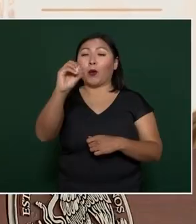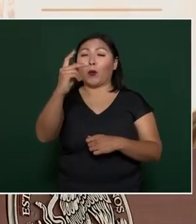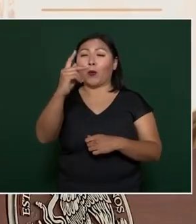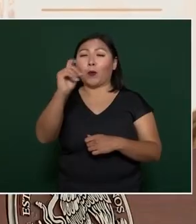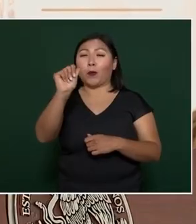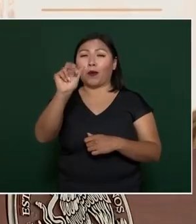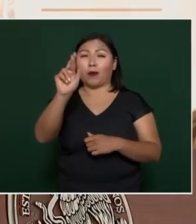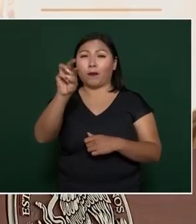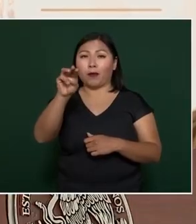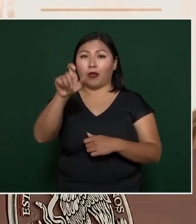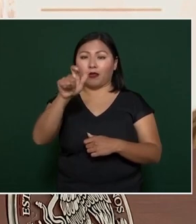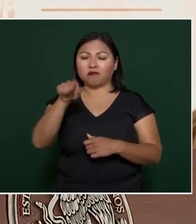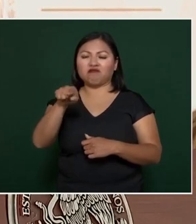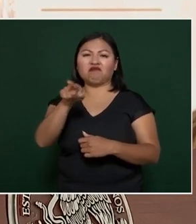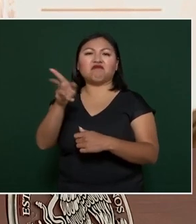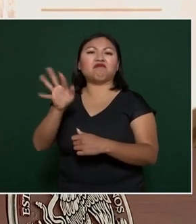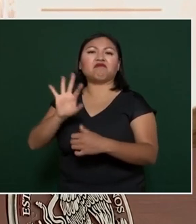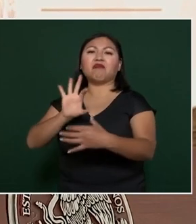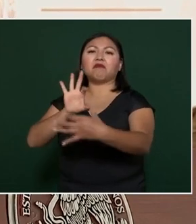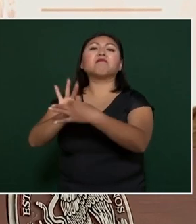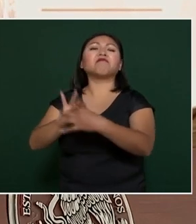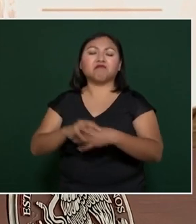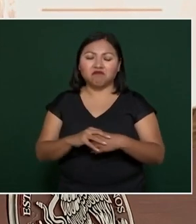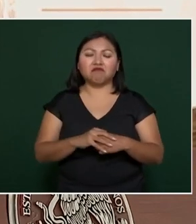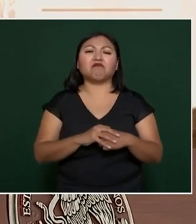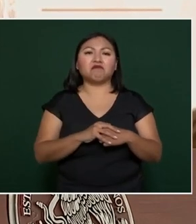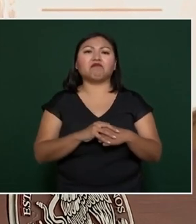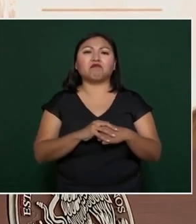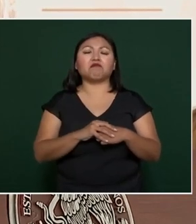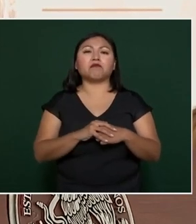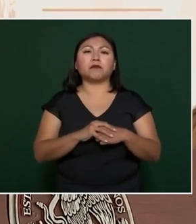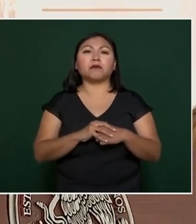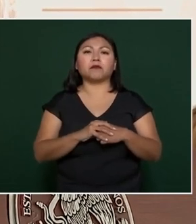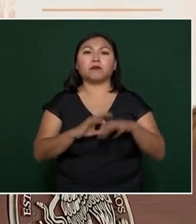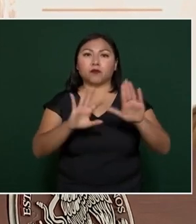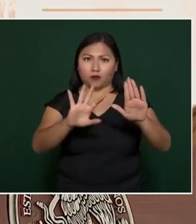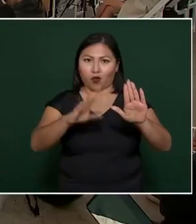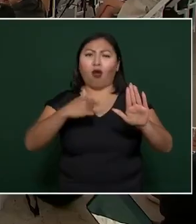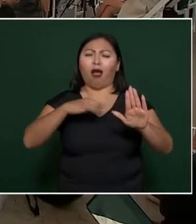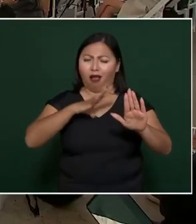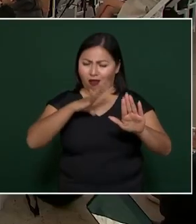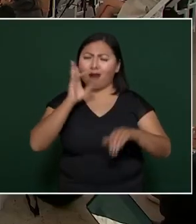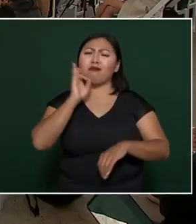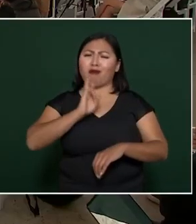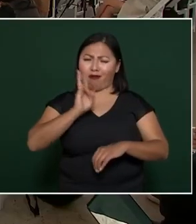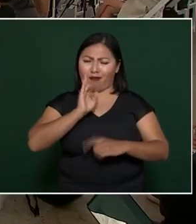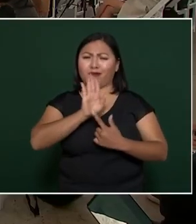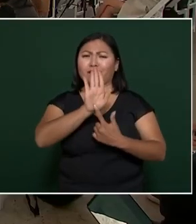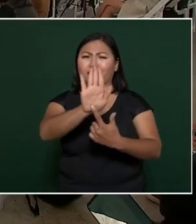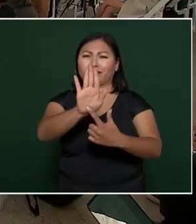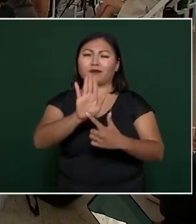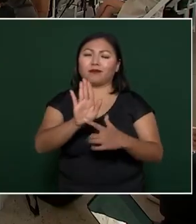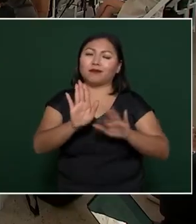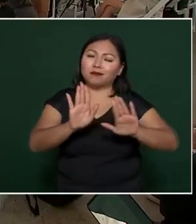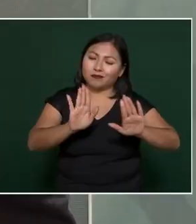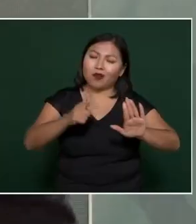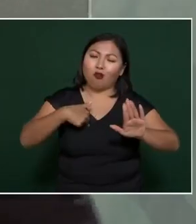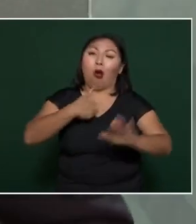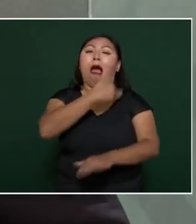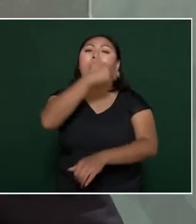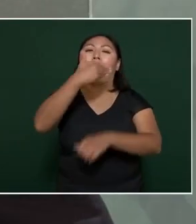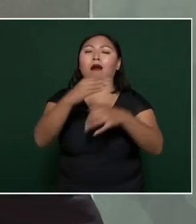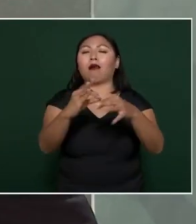sector del pan te los puedo probar pues pero no me voy a meter a eso